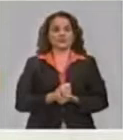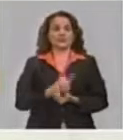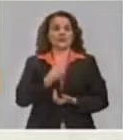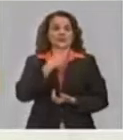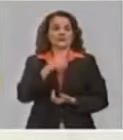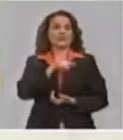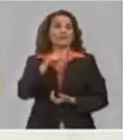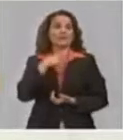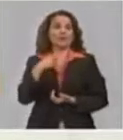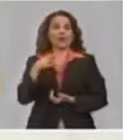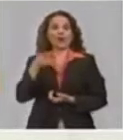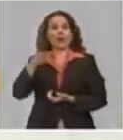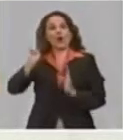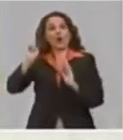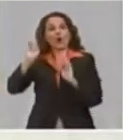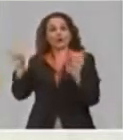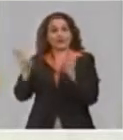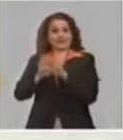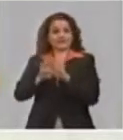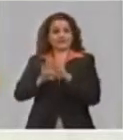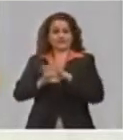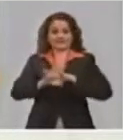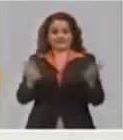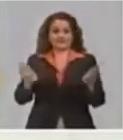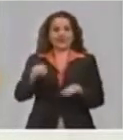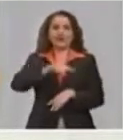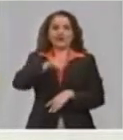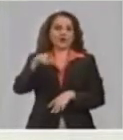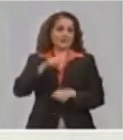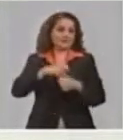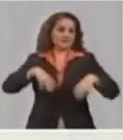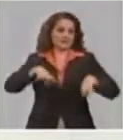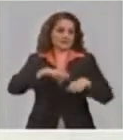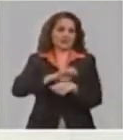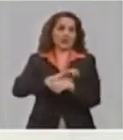hotel, por la situación que presenta el país con el COVID,